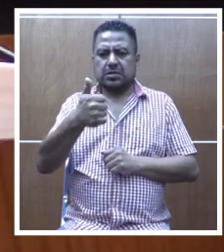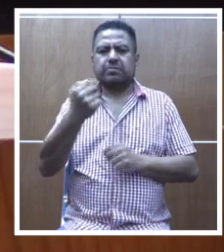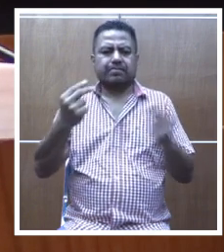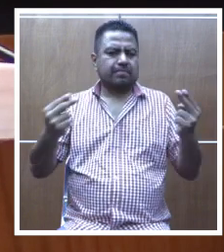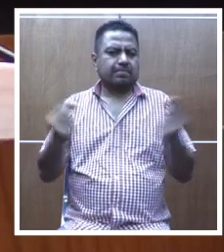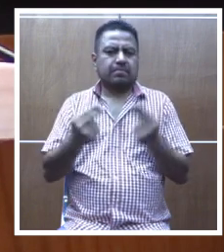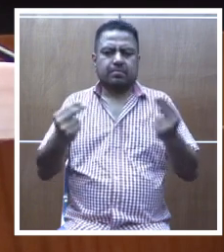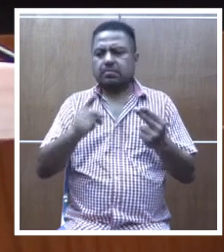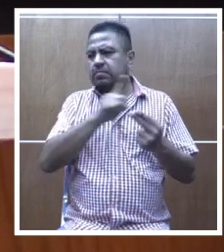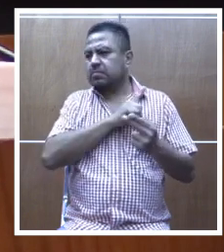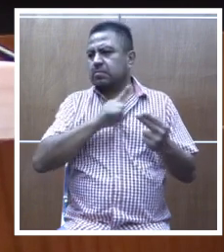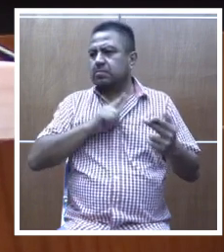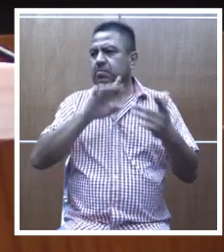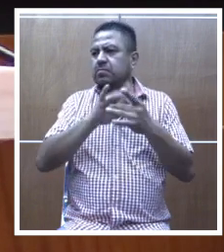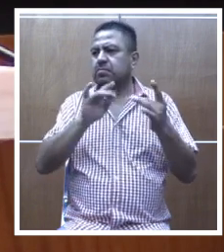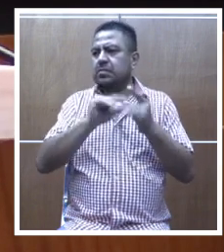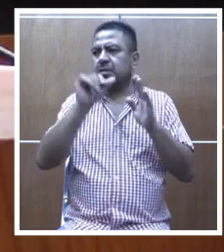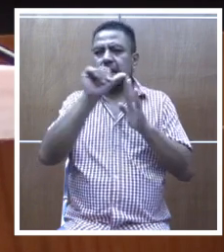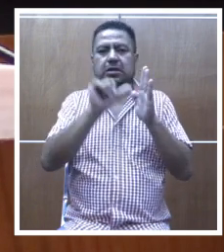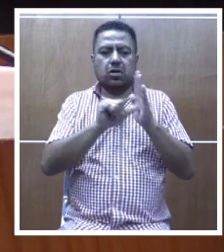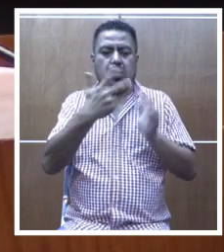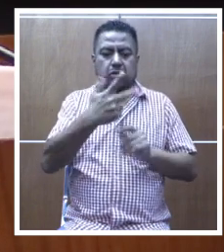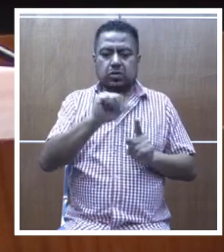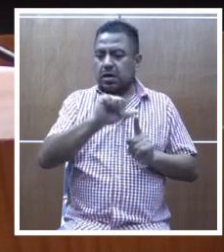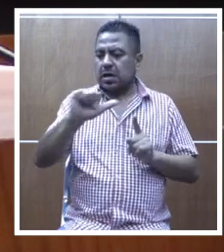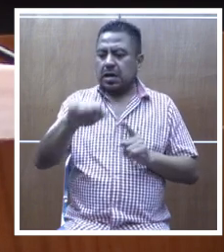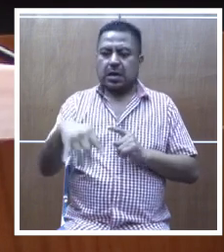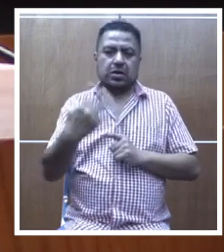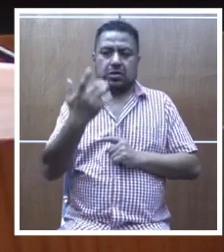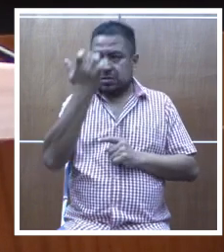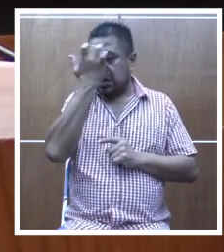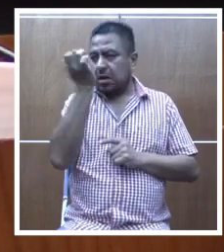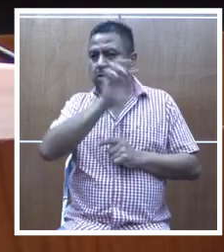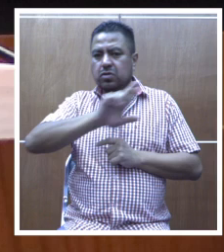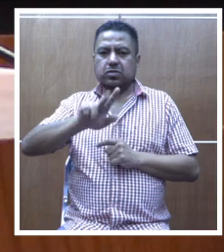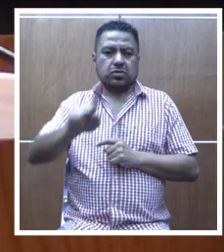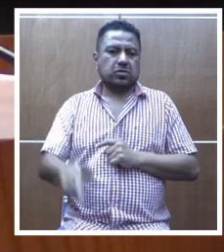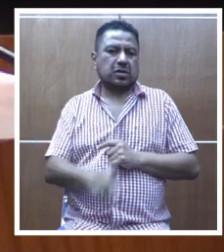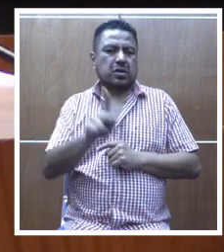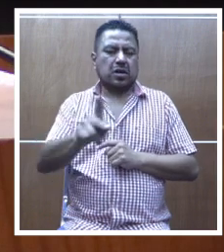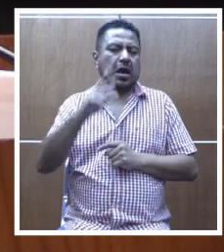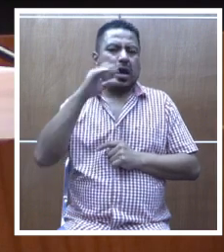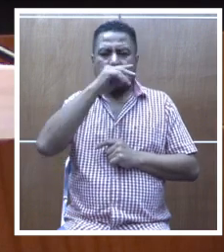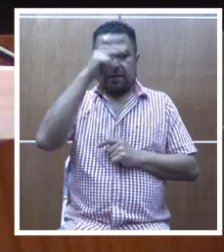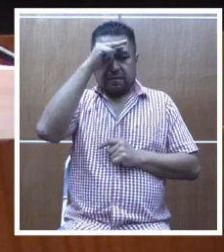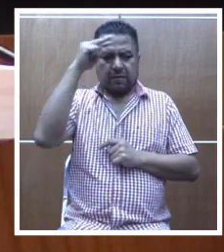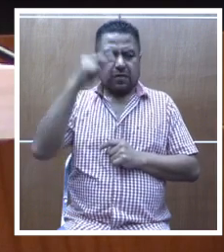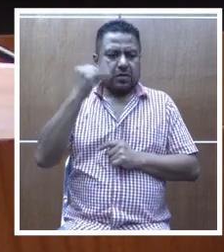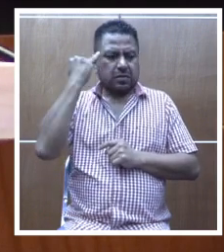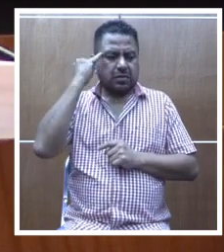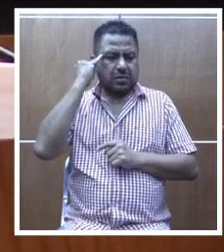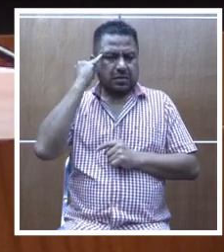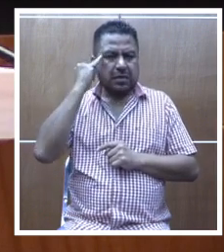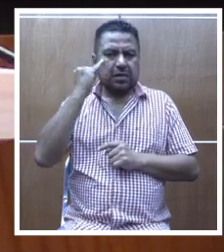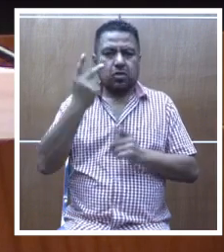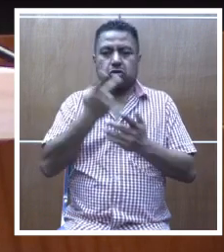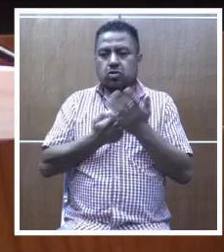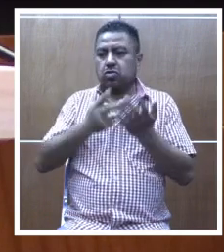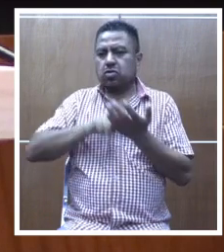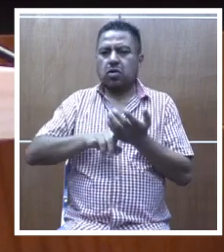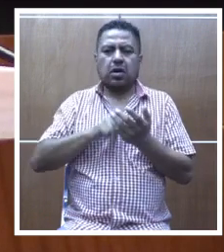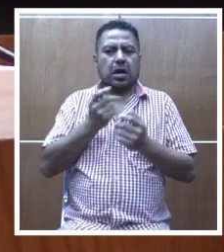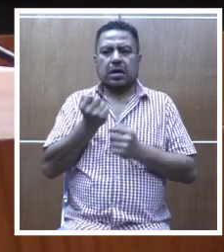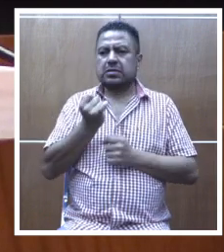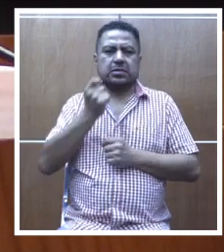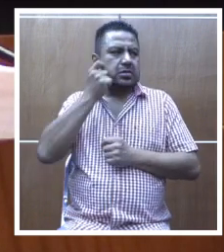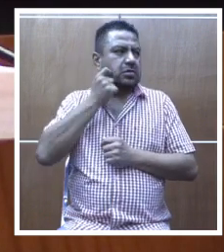necesario resaltar que el artículo 8 al 14 se reconocen a los pueblos y comunidades originarias y afromexicanas del Estado de Guerrero el carácter de sujetos